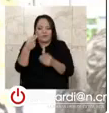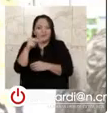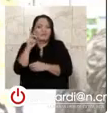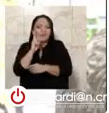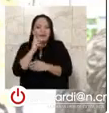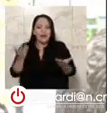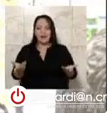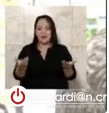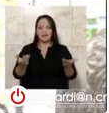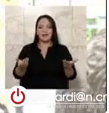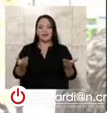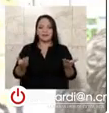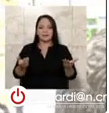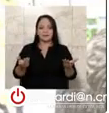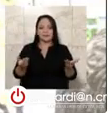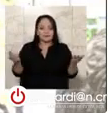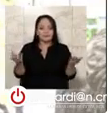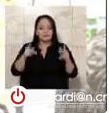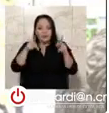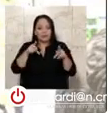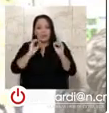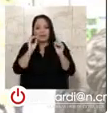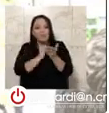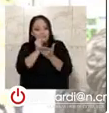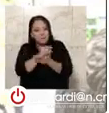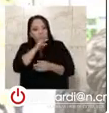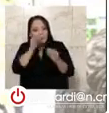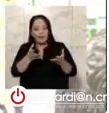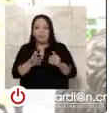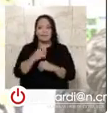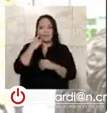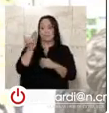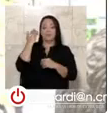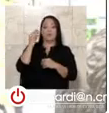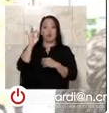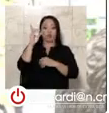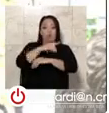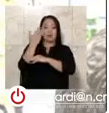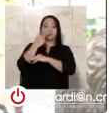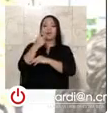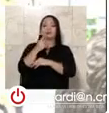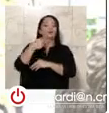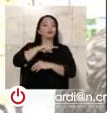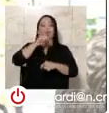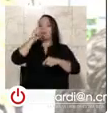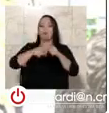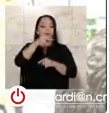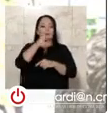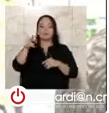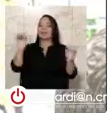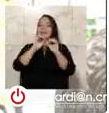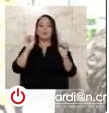y tampoco se vale averiguar la verdad. Hace 8 días acá dijimos que no podemos despedir a ningún servidor del